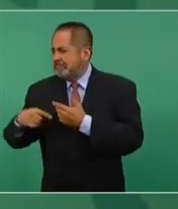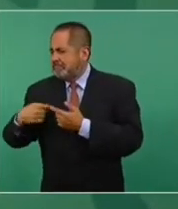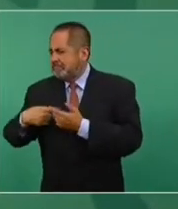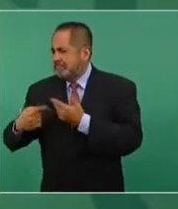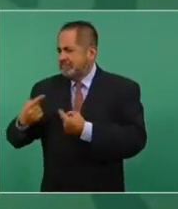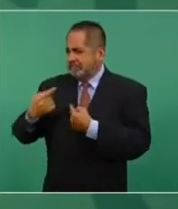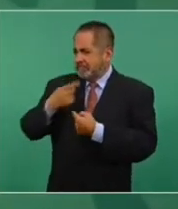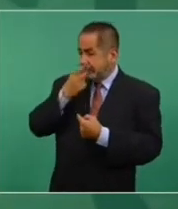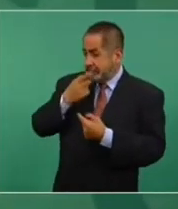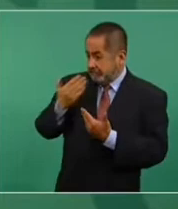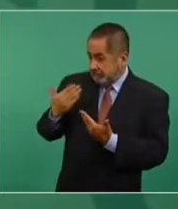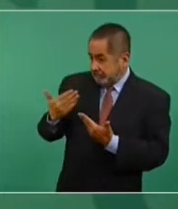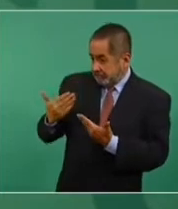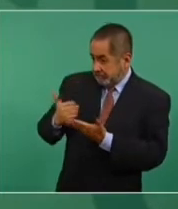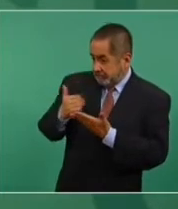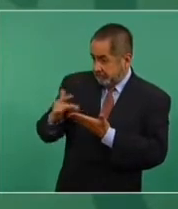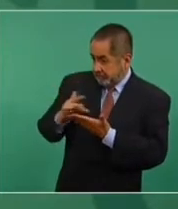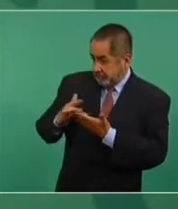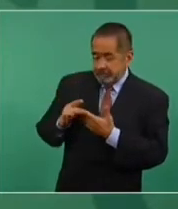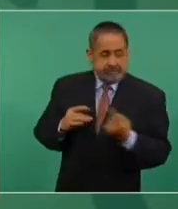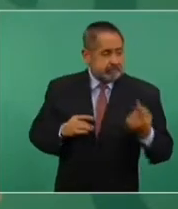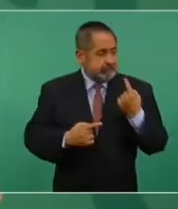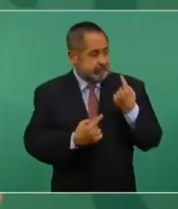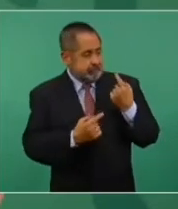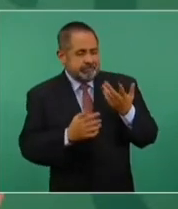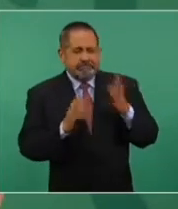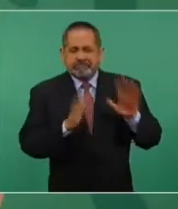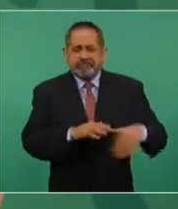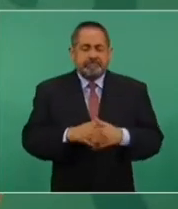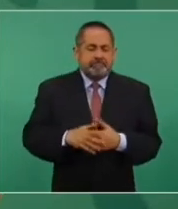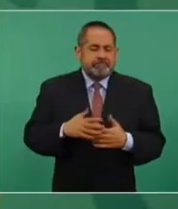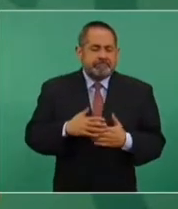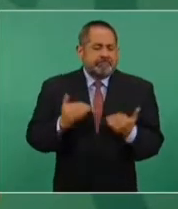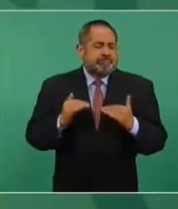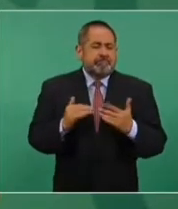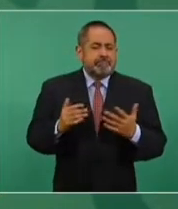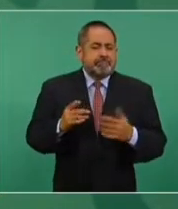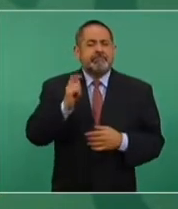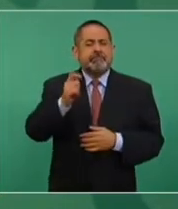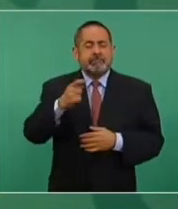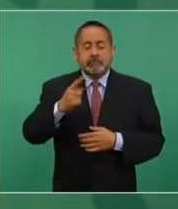Pero lo más importante, repito, es la conciencia de uno.